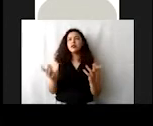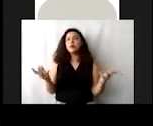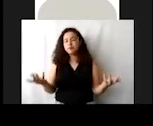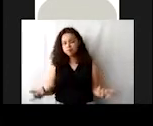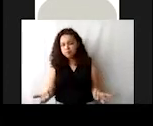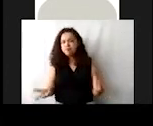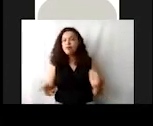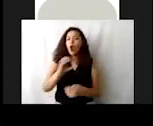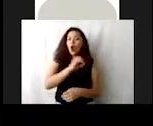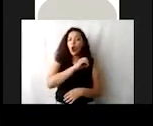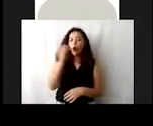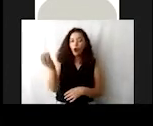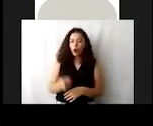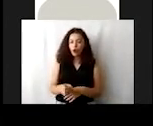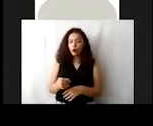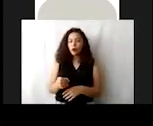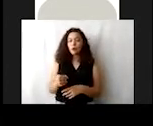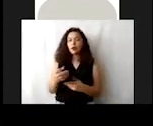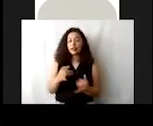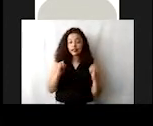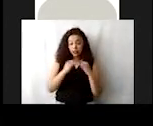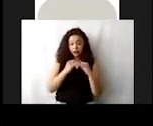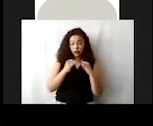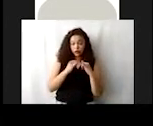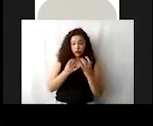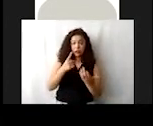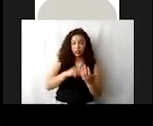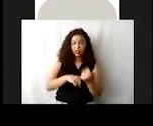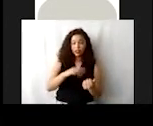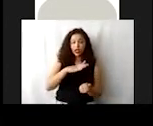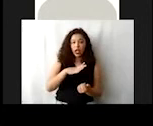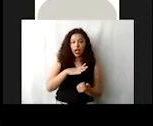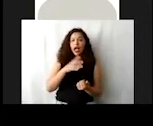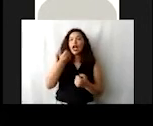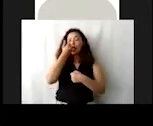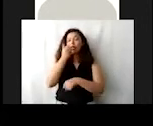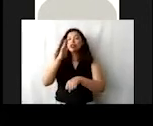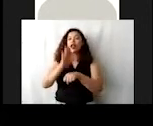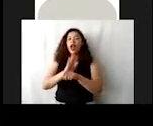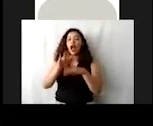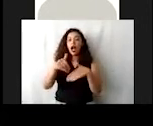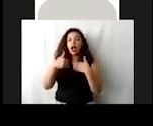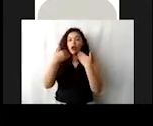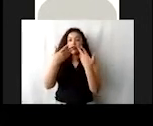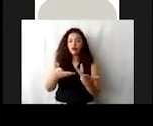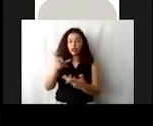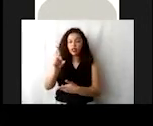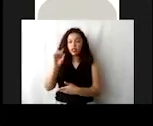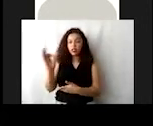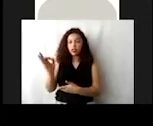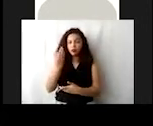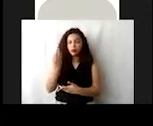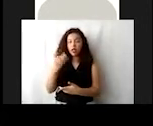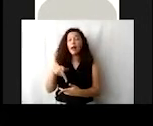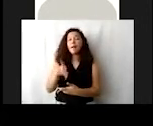obligaciones que tenga una institución, que tenga la administración fuera del Distrito Federal, pero que ejecuten